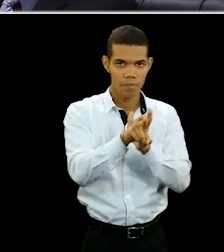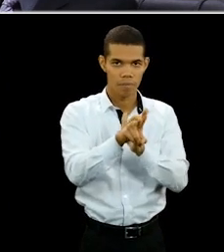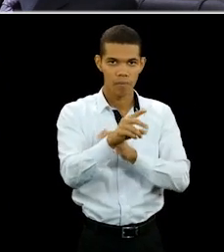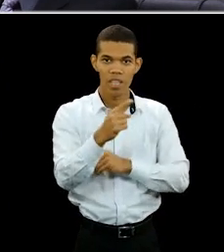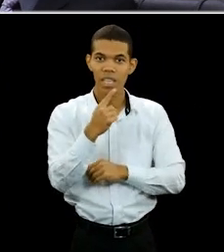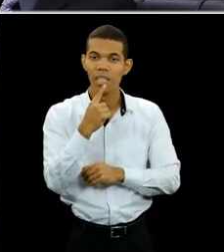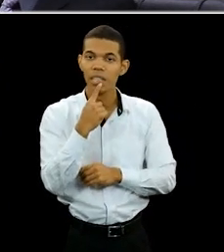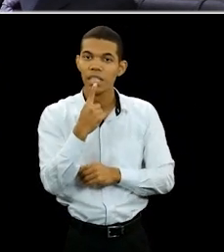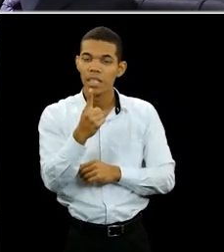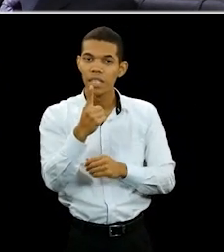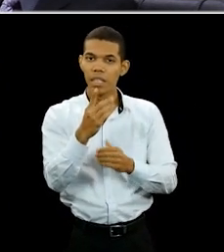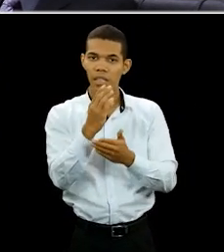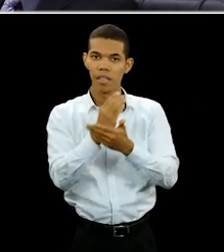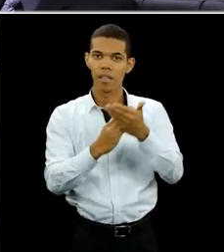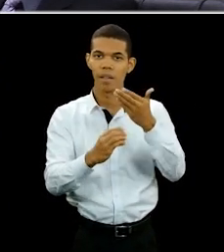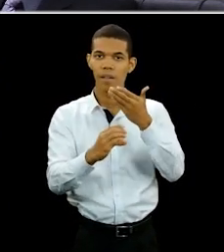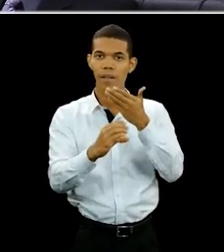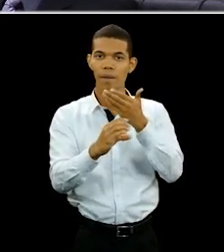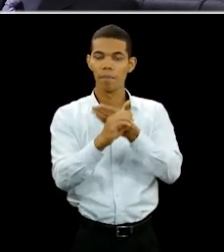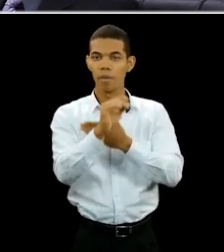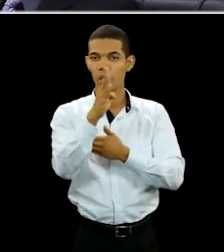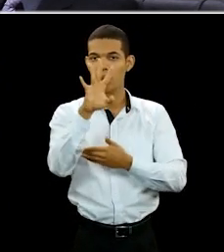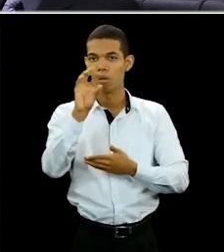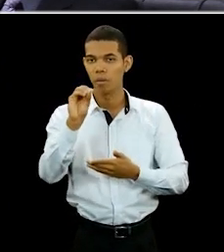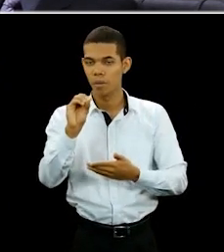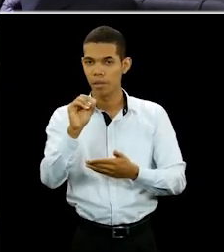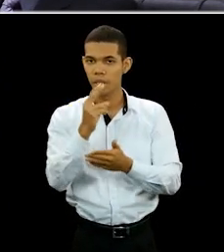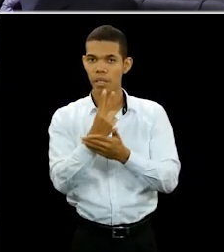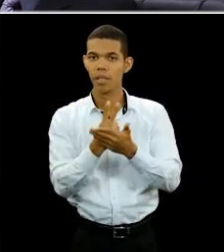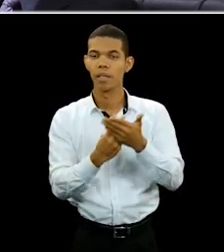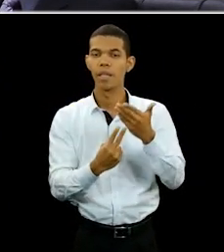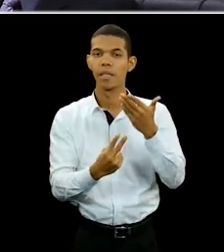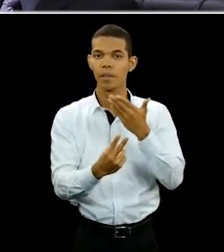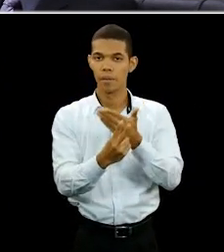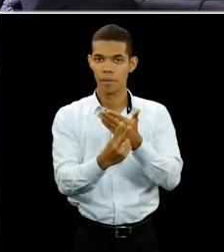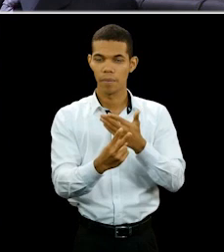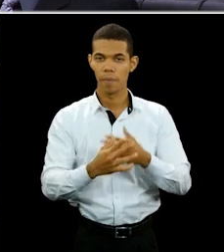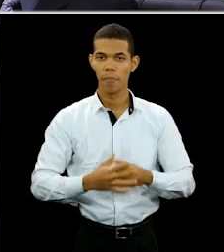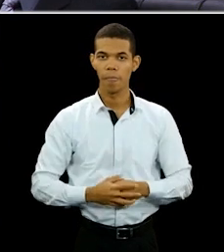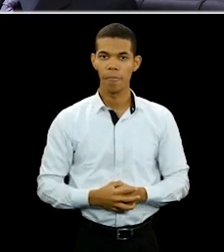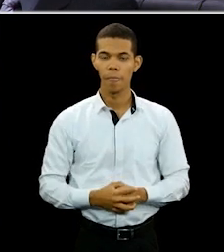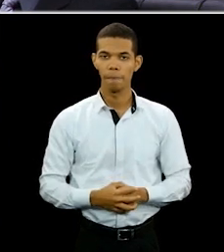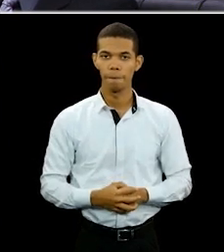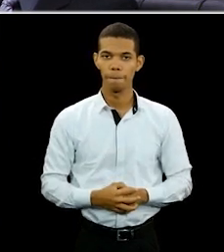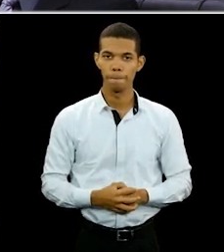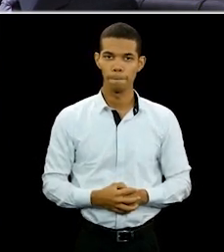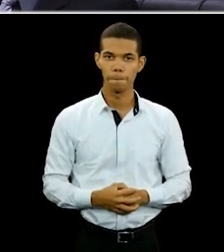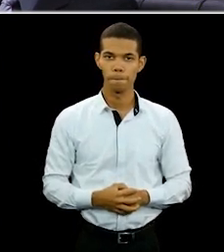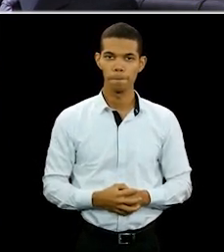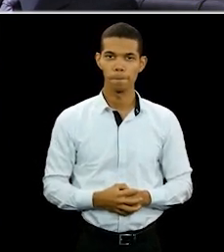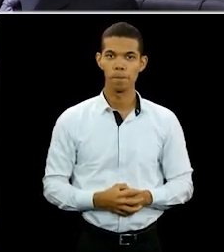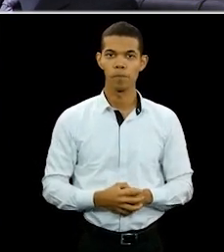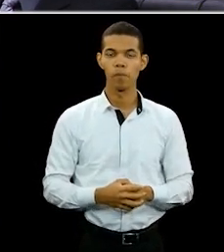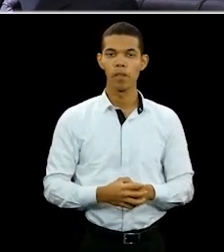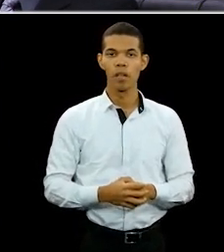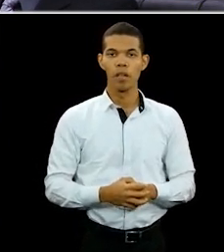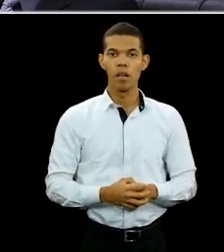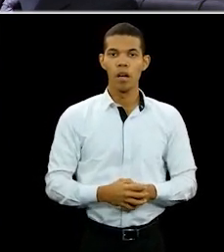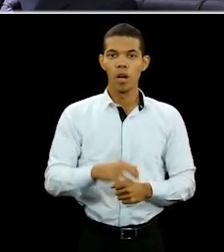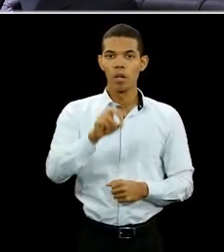libro de Jeremías el capítulo 40 capítulo 40 el verso